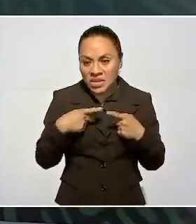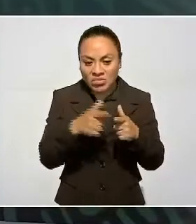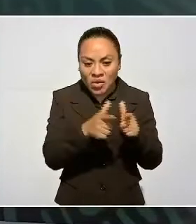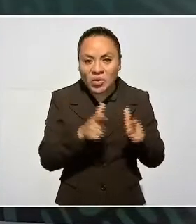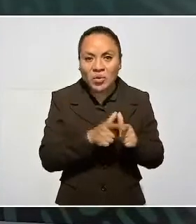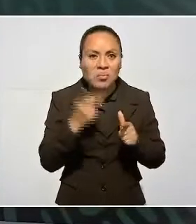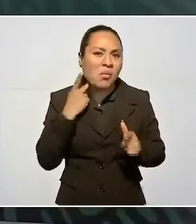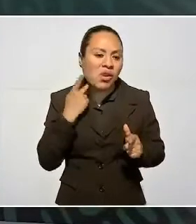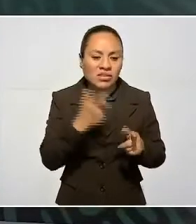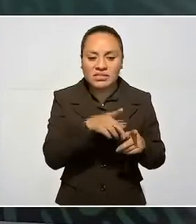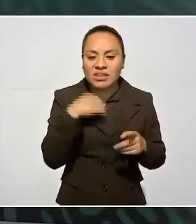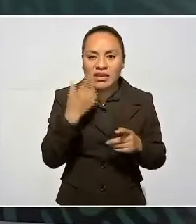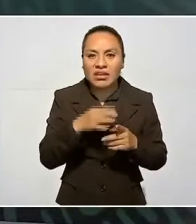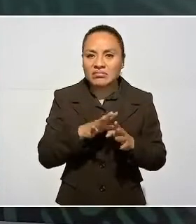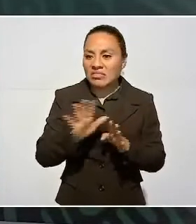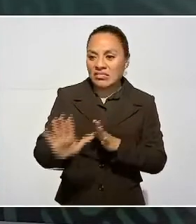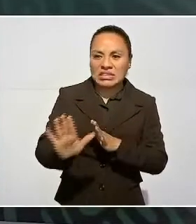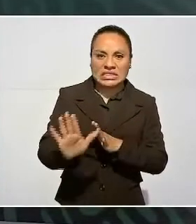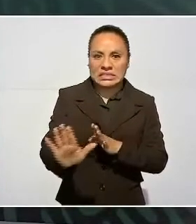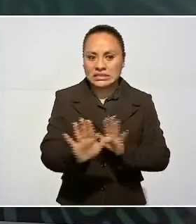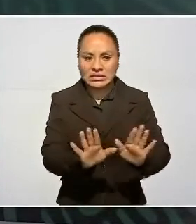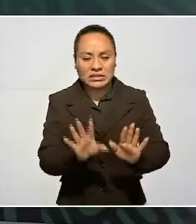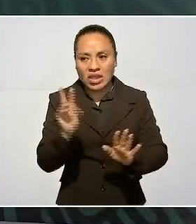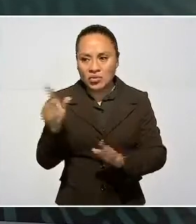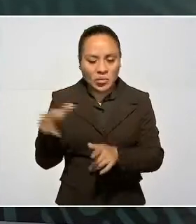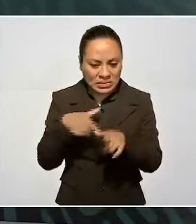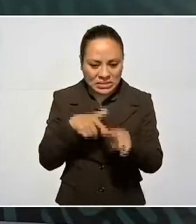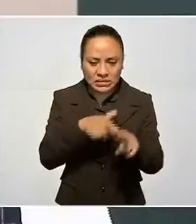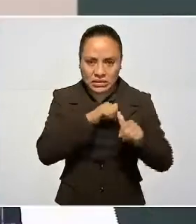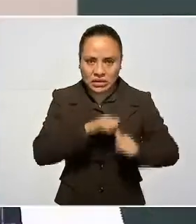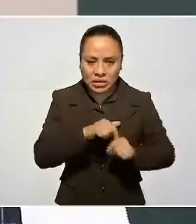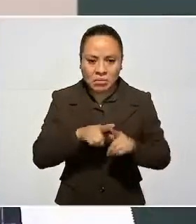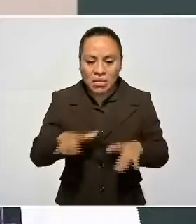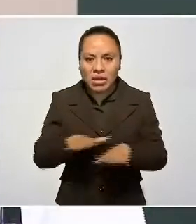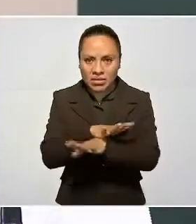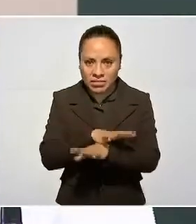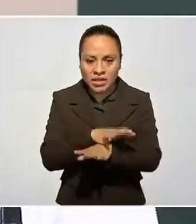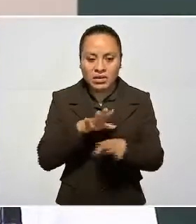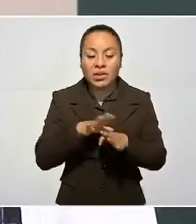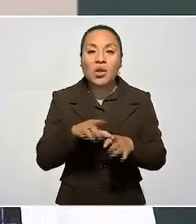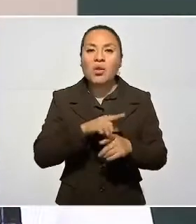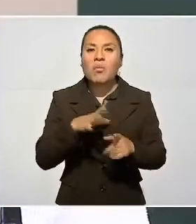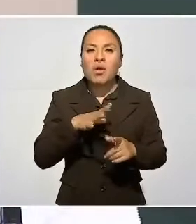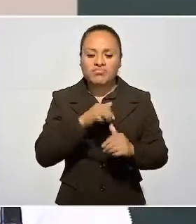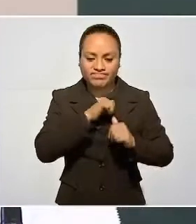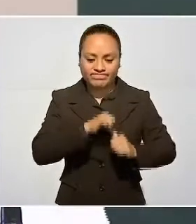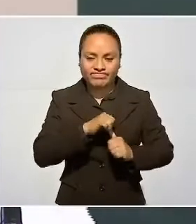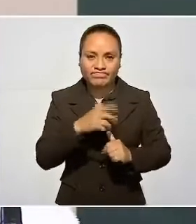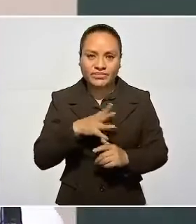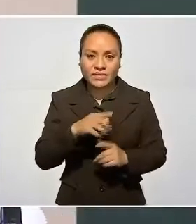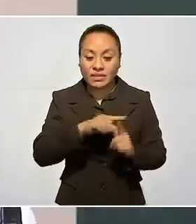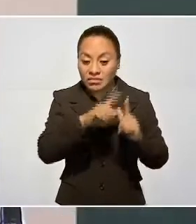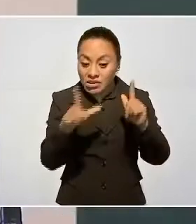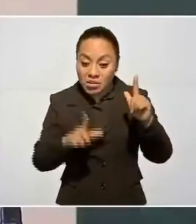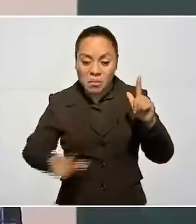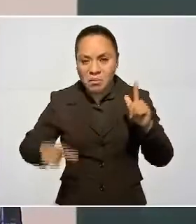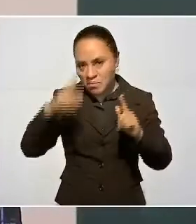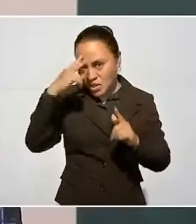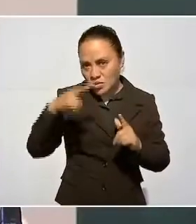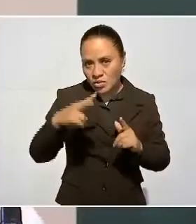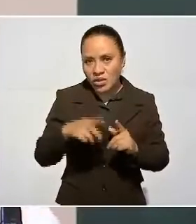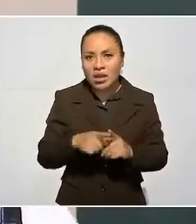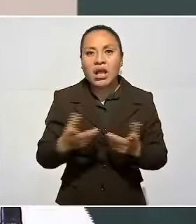nuestra soberanía nacional, la recuperación del patrimonio público y la rectoría del Estado mexicano